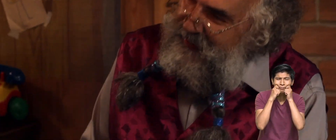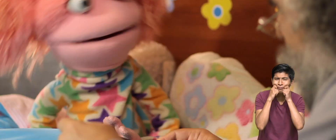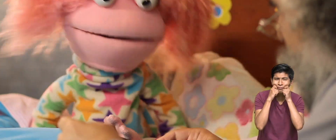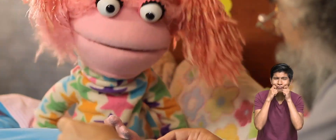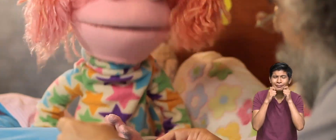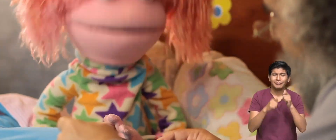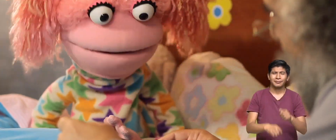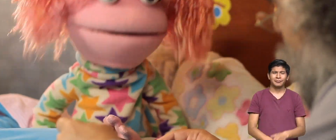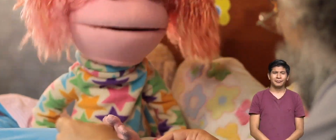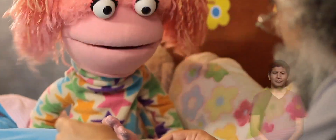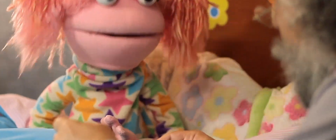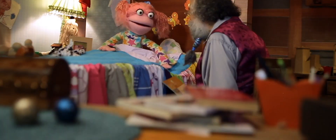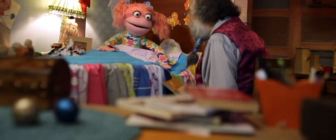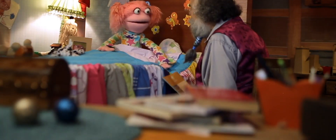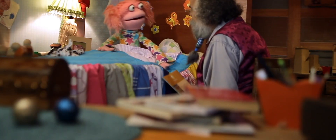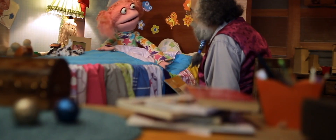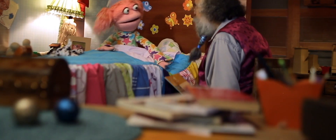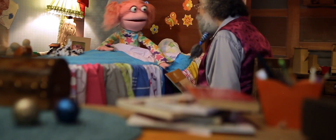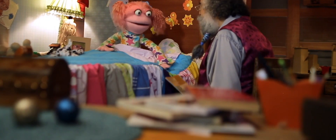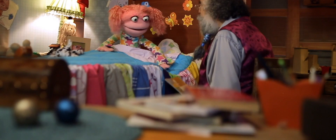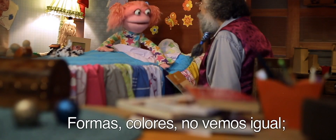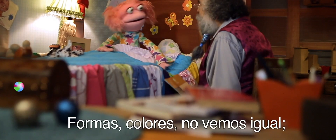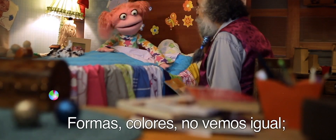mi Romy.